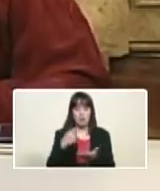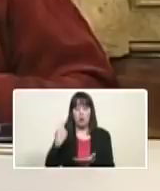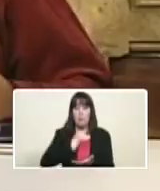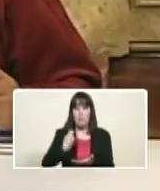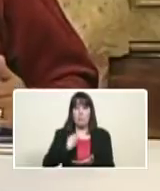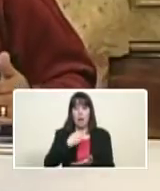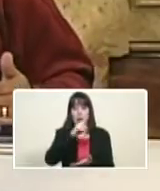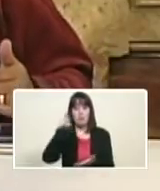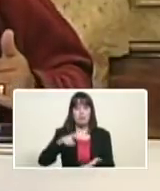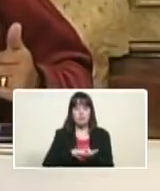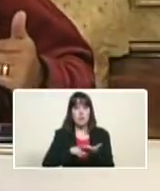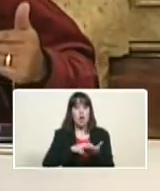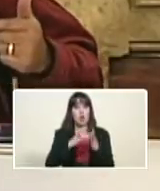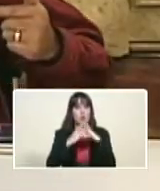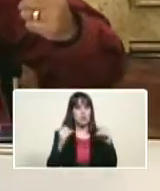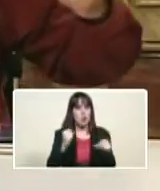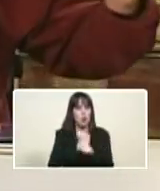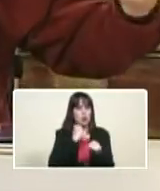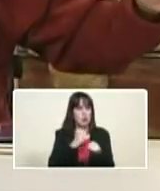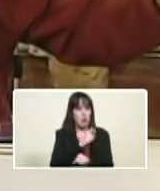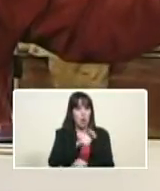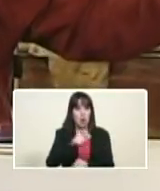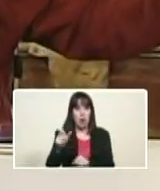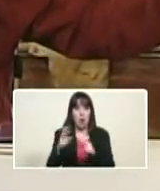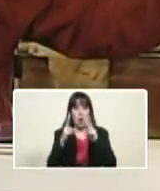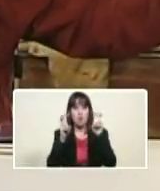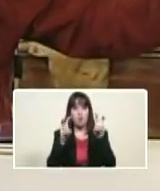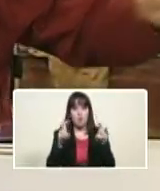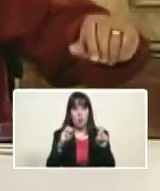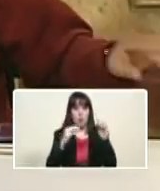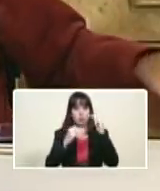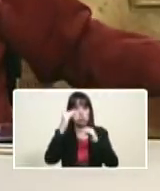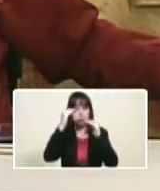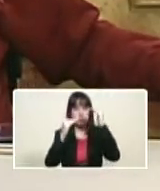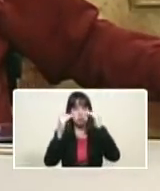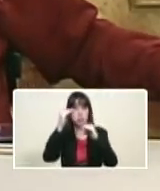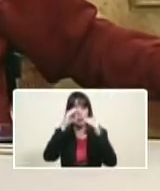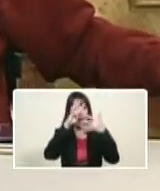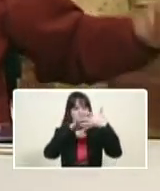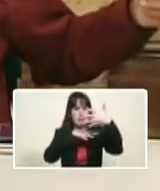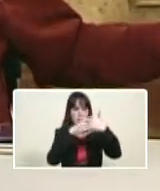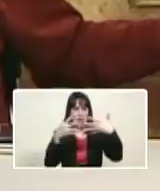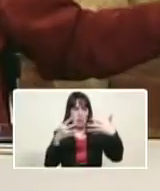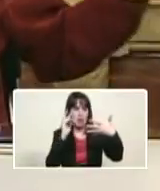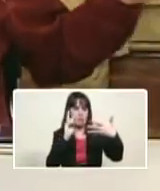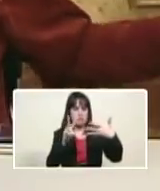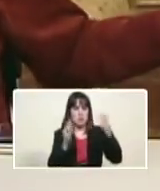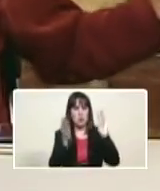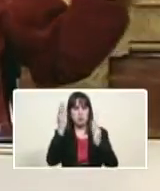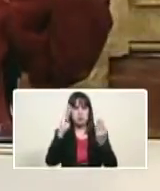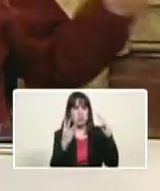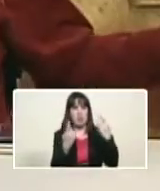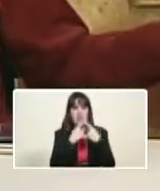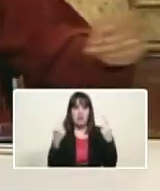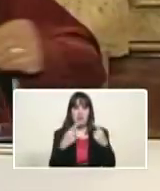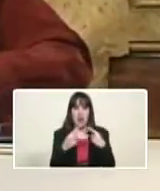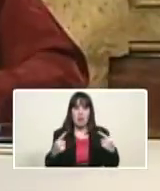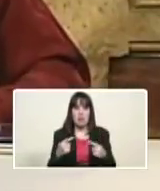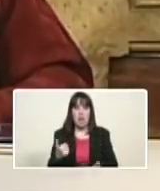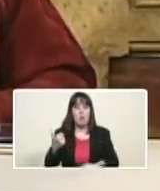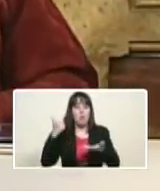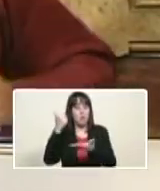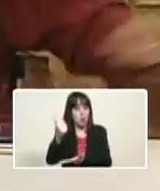Y tenemos que ir a la construcción de las nuevas tablas salarizadas, distintas a las tablas